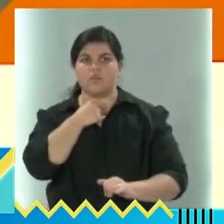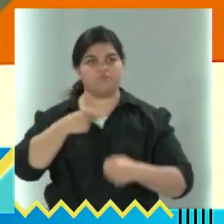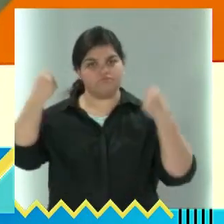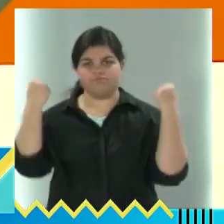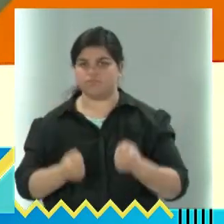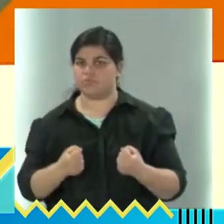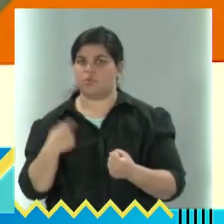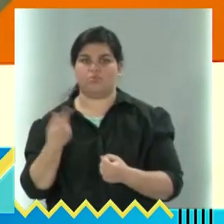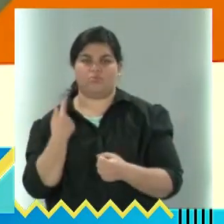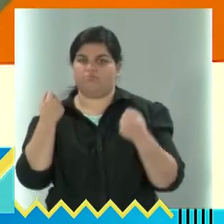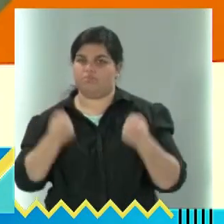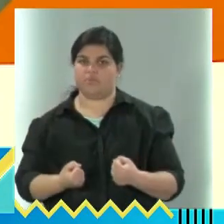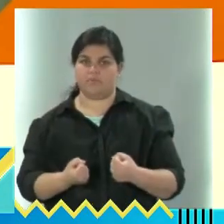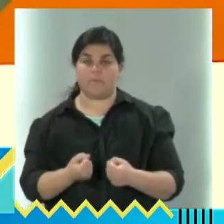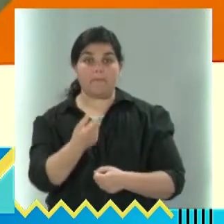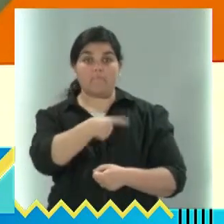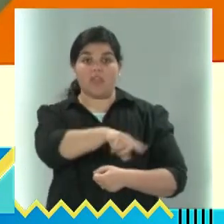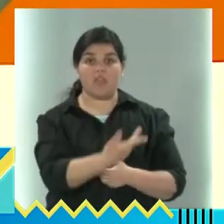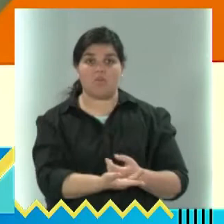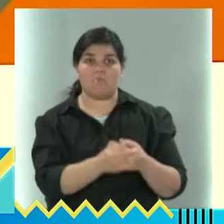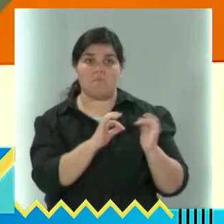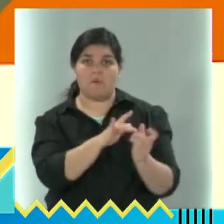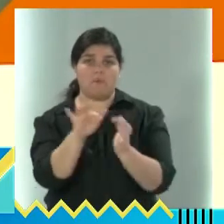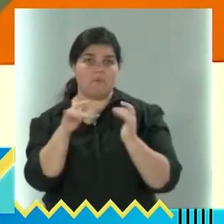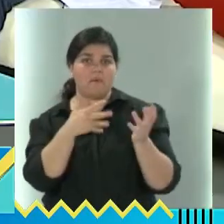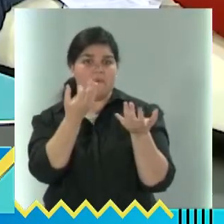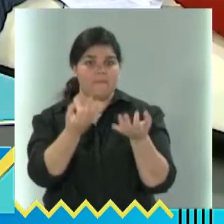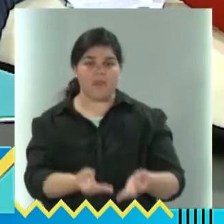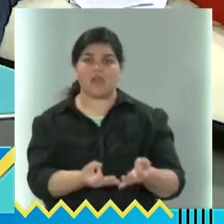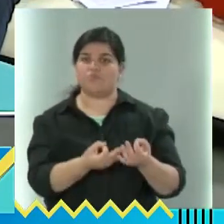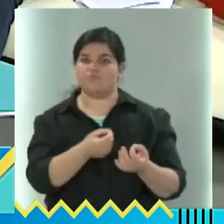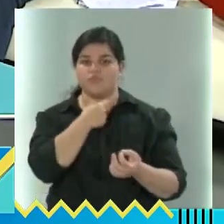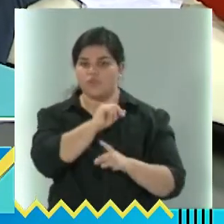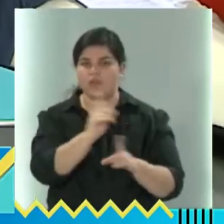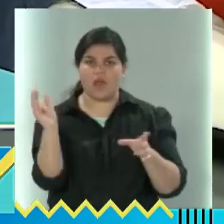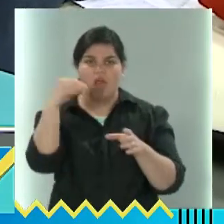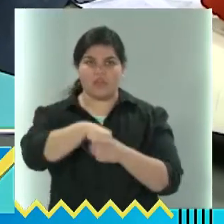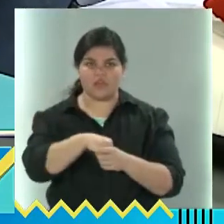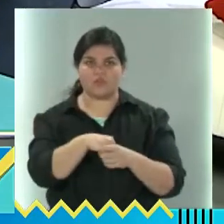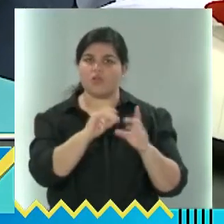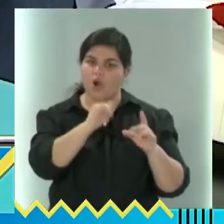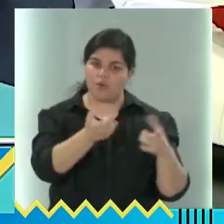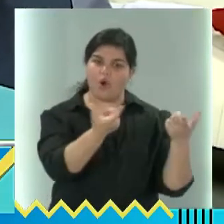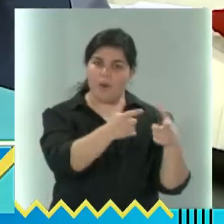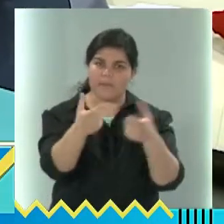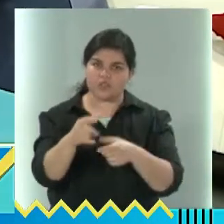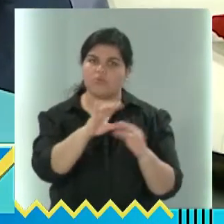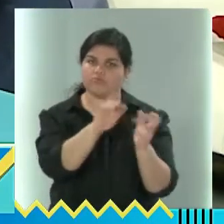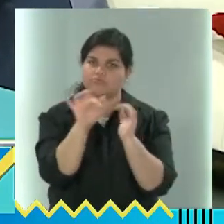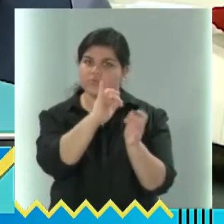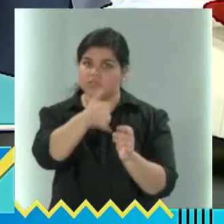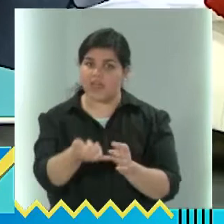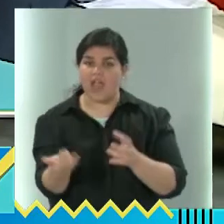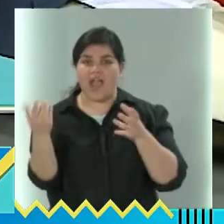Si en este caso no se quiso dar la discusión pertinente en el recinto, que sí la tuvimos en las comisiones, no